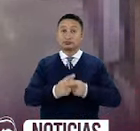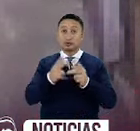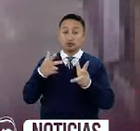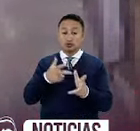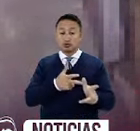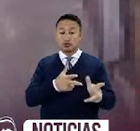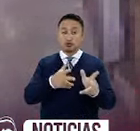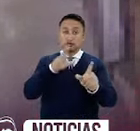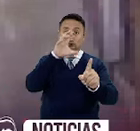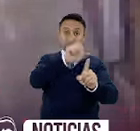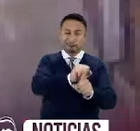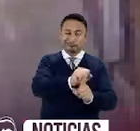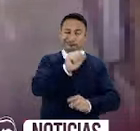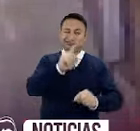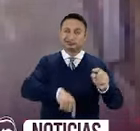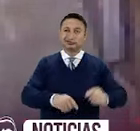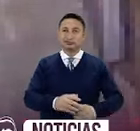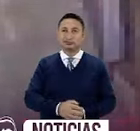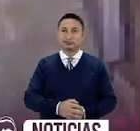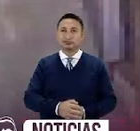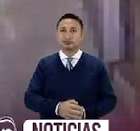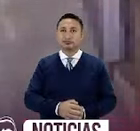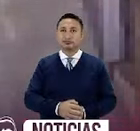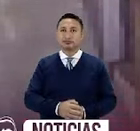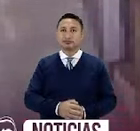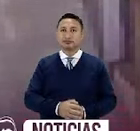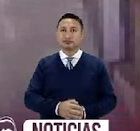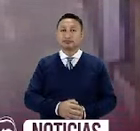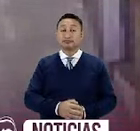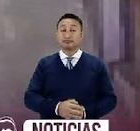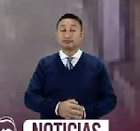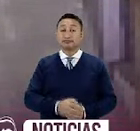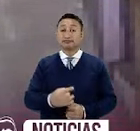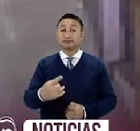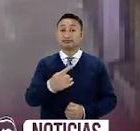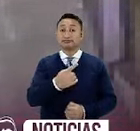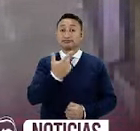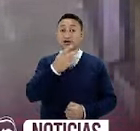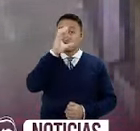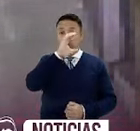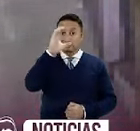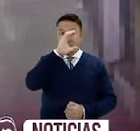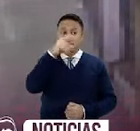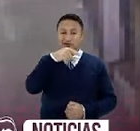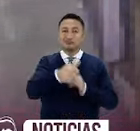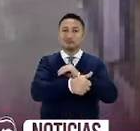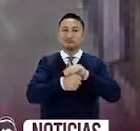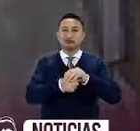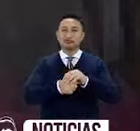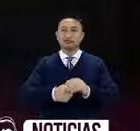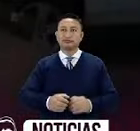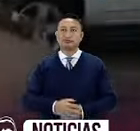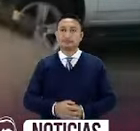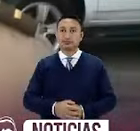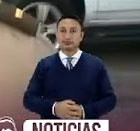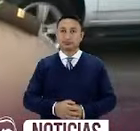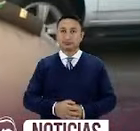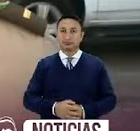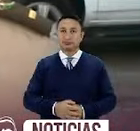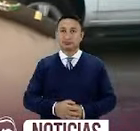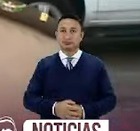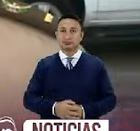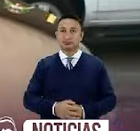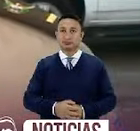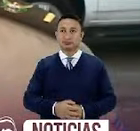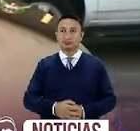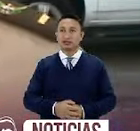lograron ubicarlos. Los han buscado, pero tal parece que cual ratas, se escondieron muy bien. Ellos, como unidad